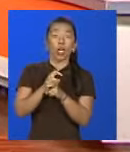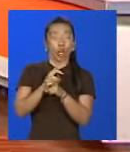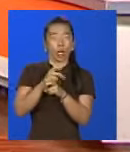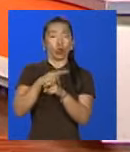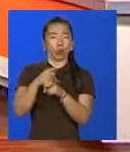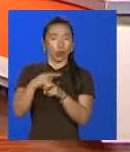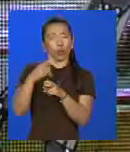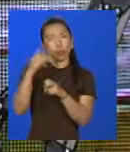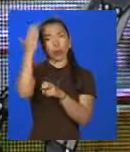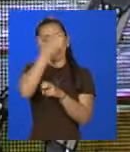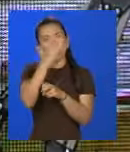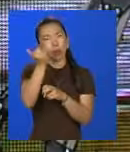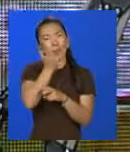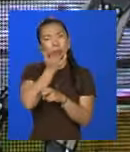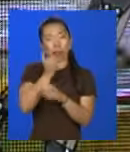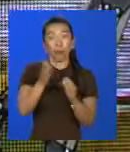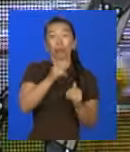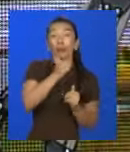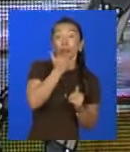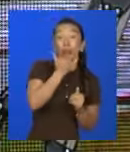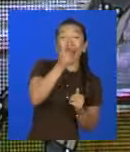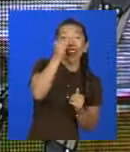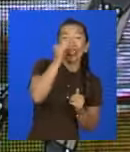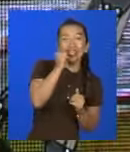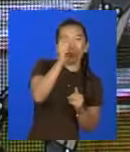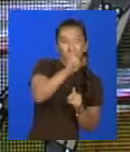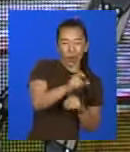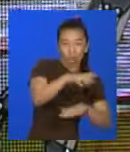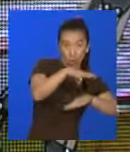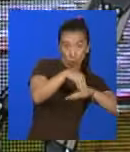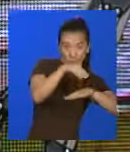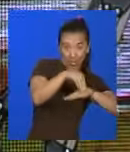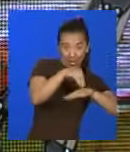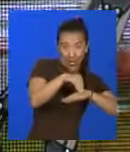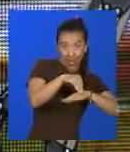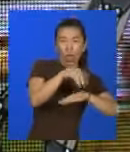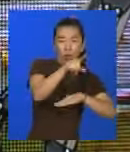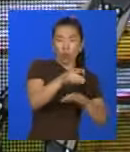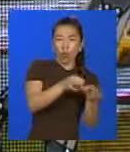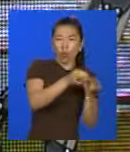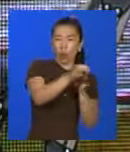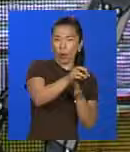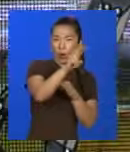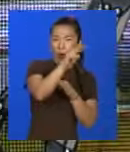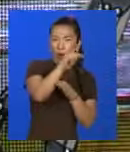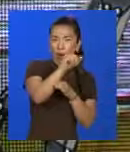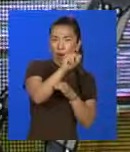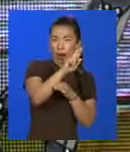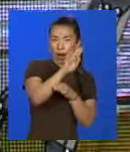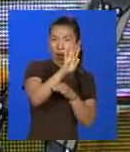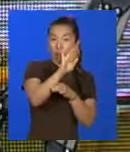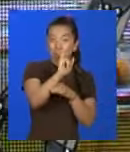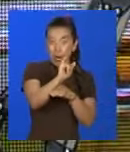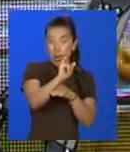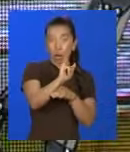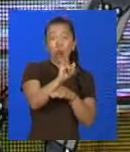Por ejemplo, ayer estaba en directo desde Suecia, desde un pueblito muy pequeño que se llama Narvik, Elizabeth Restrepo, que tuvo que